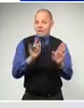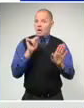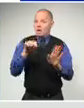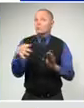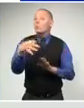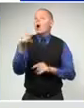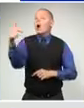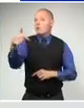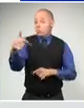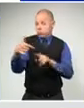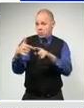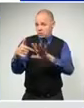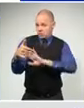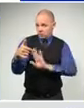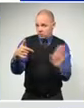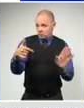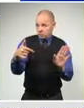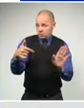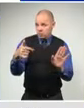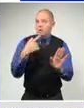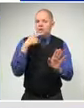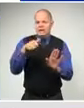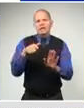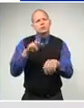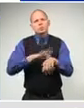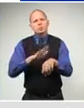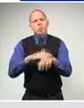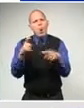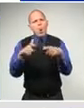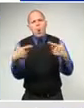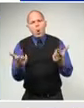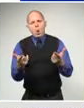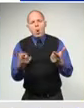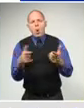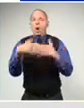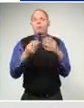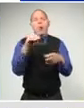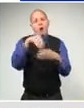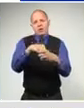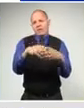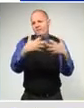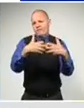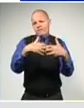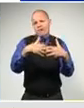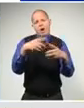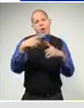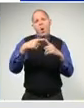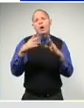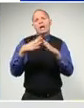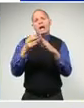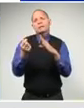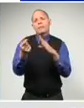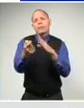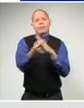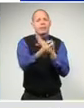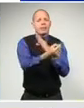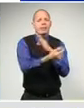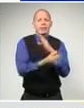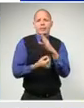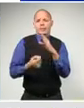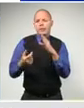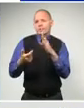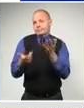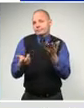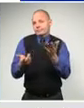Grande. Un evento y una transmisión con un grupo de foco que muchos de